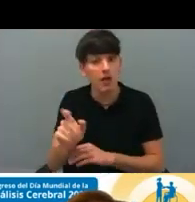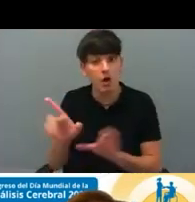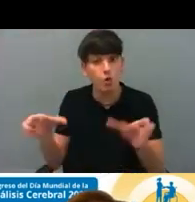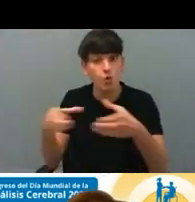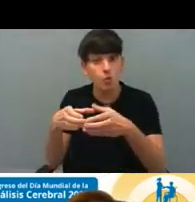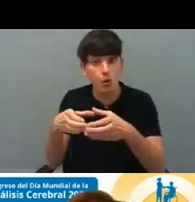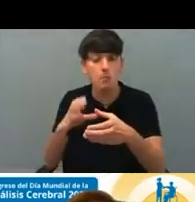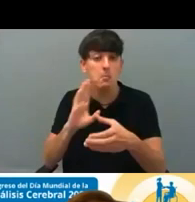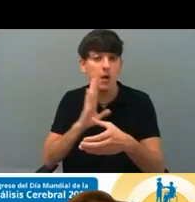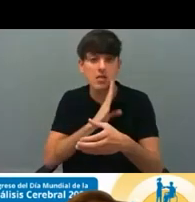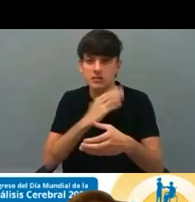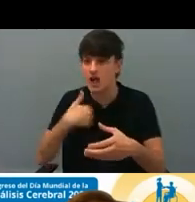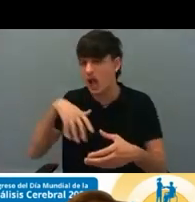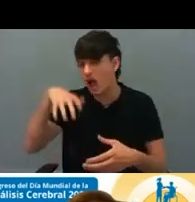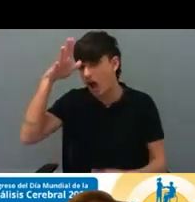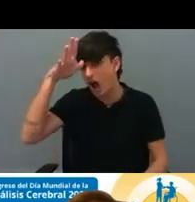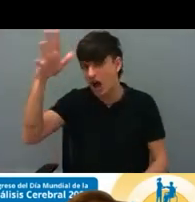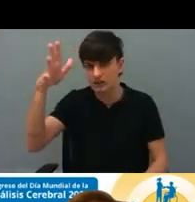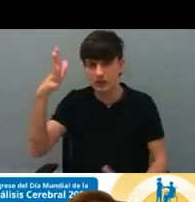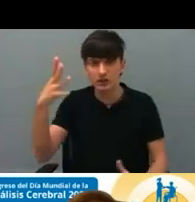ya hartas de cómo se le estaba tratando